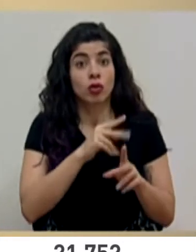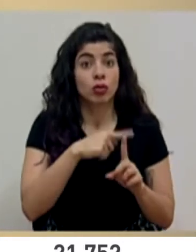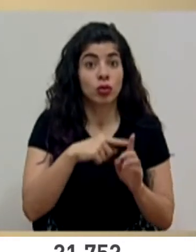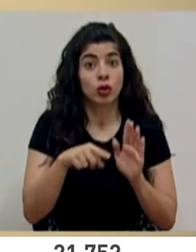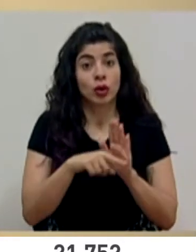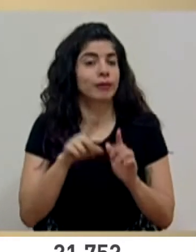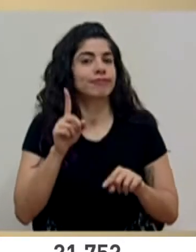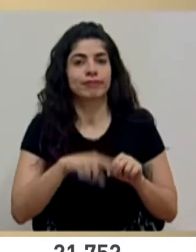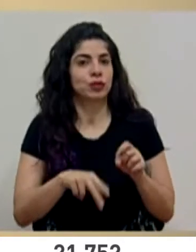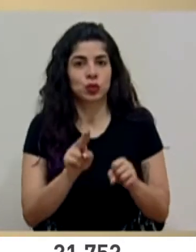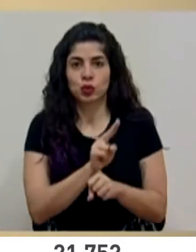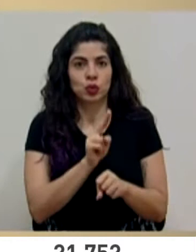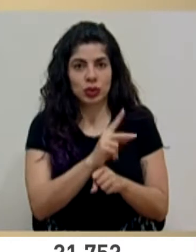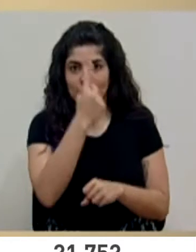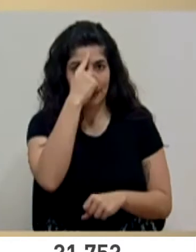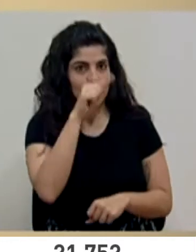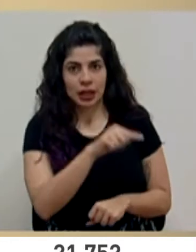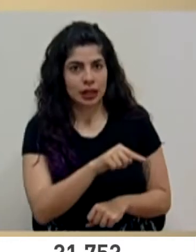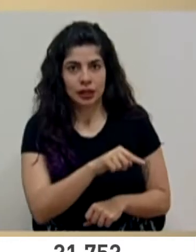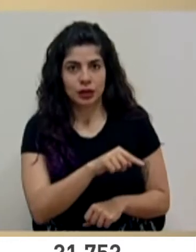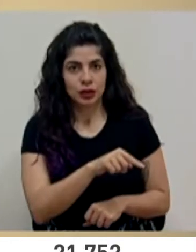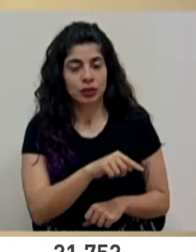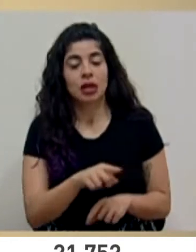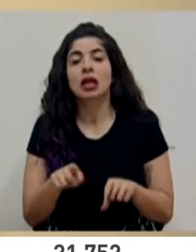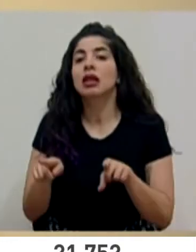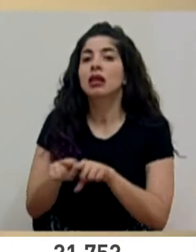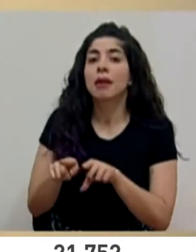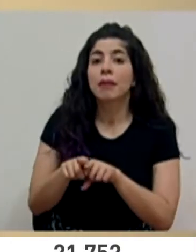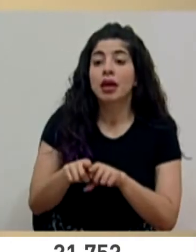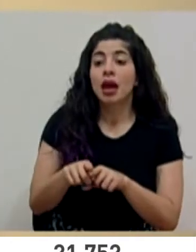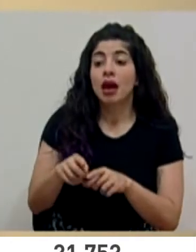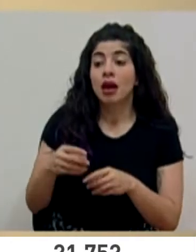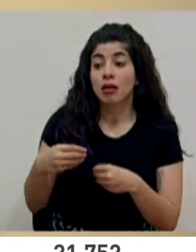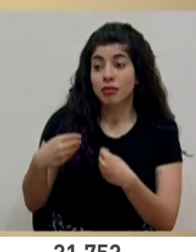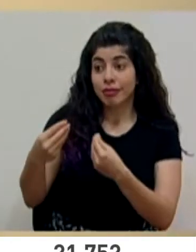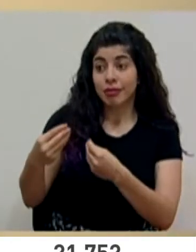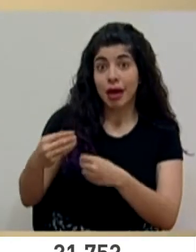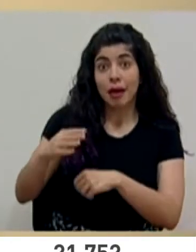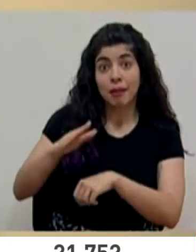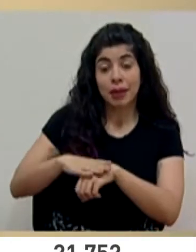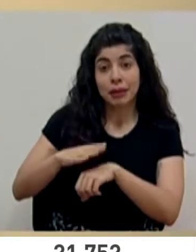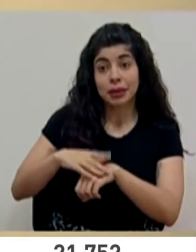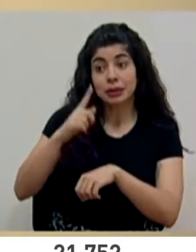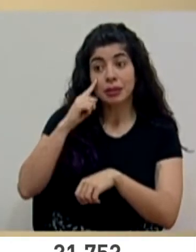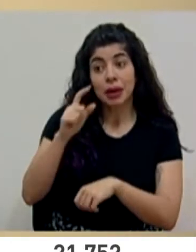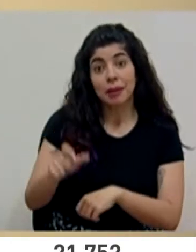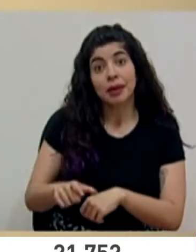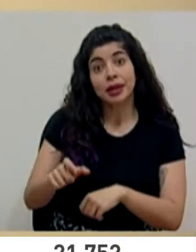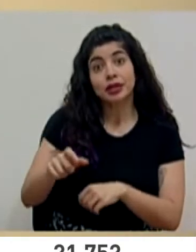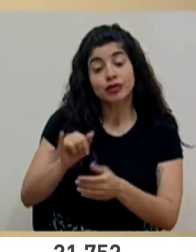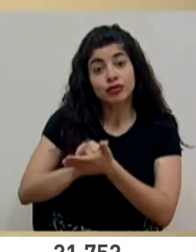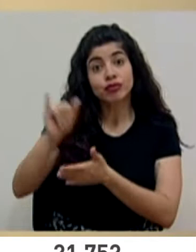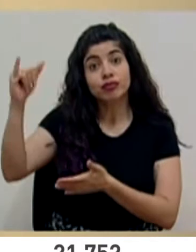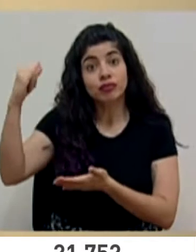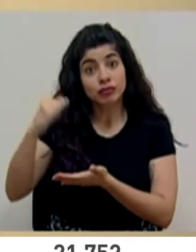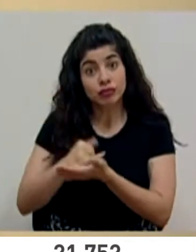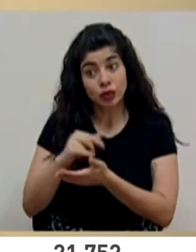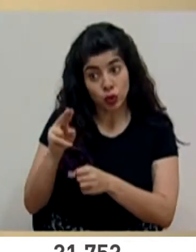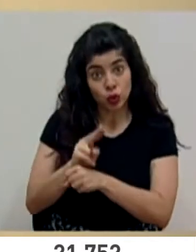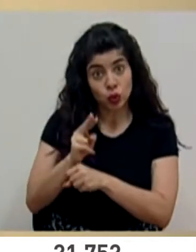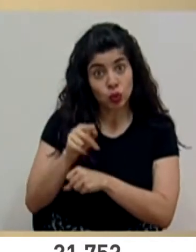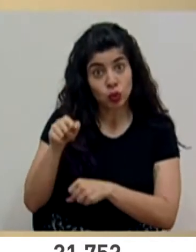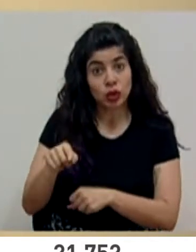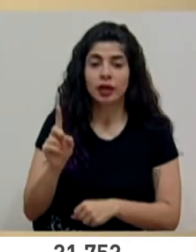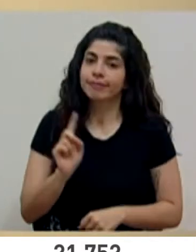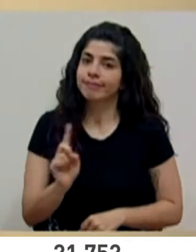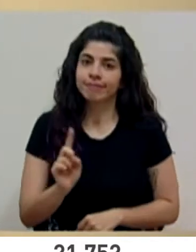No podrán ser usadas tampoco para autorizar entrada o salida del país a las personas.